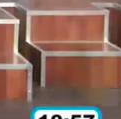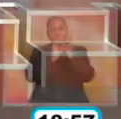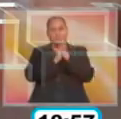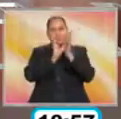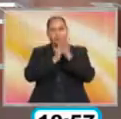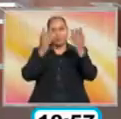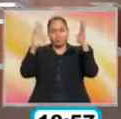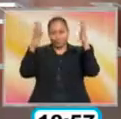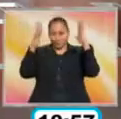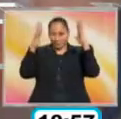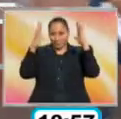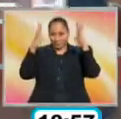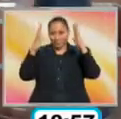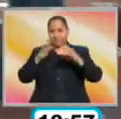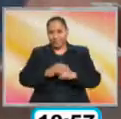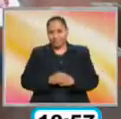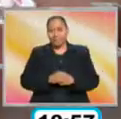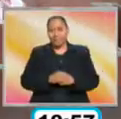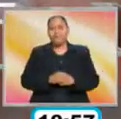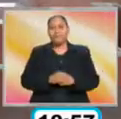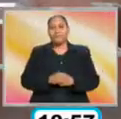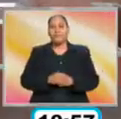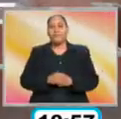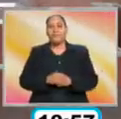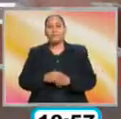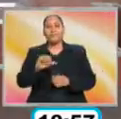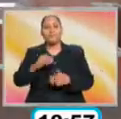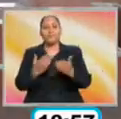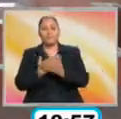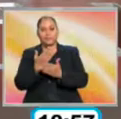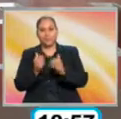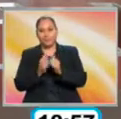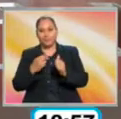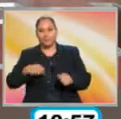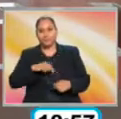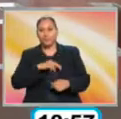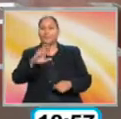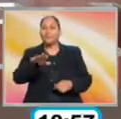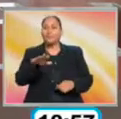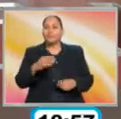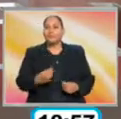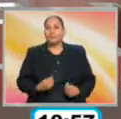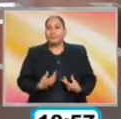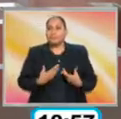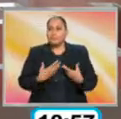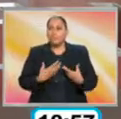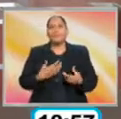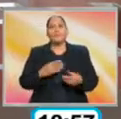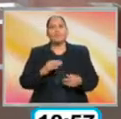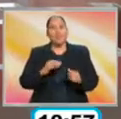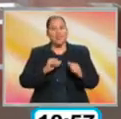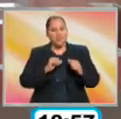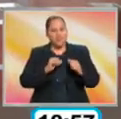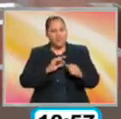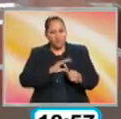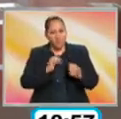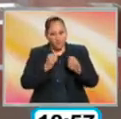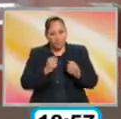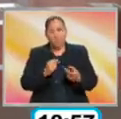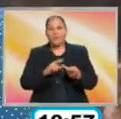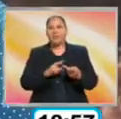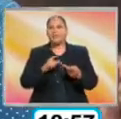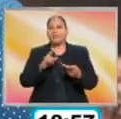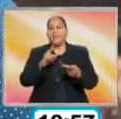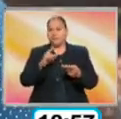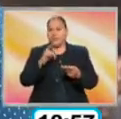Muy bien, Nuk. Gracias. Con nosotros esta mañana. Oye, emociones, poder,